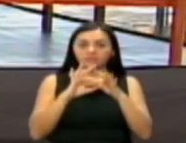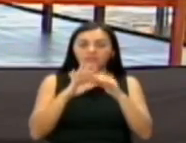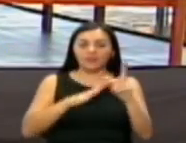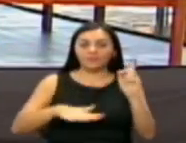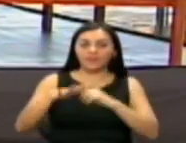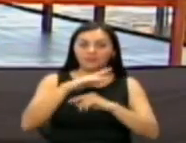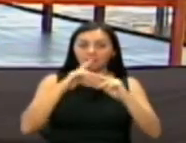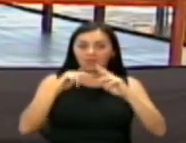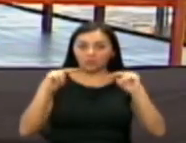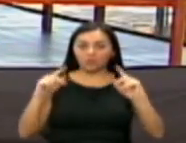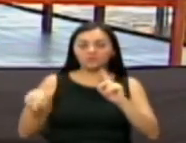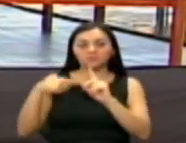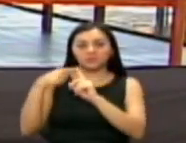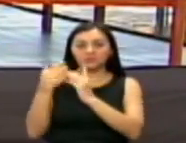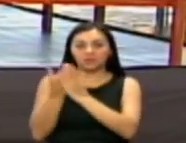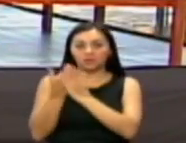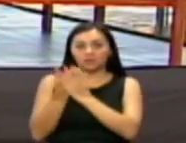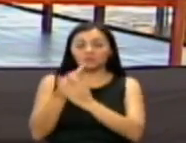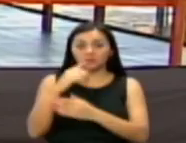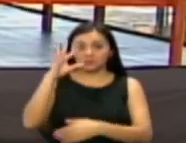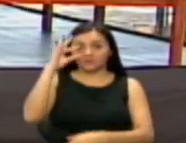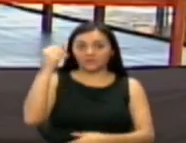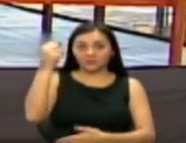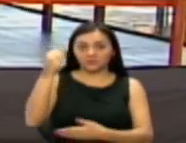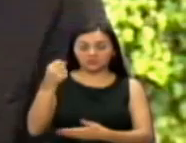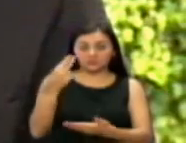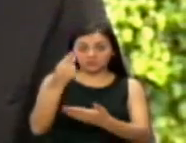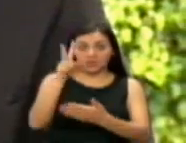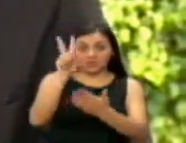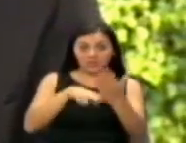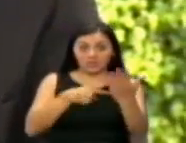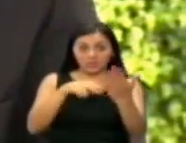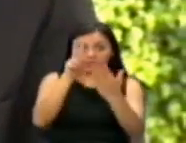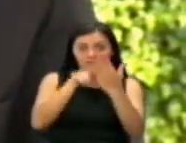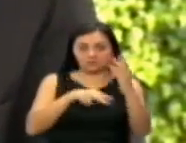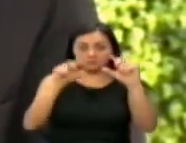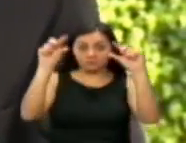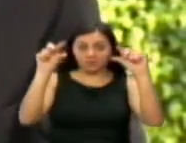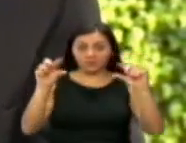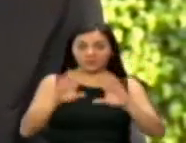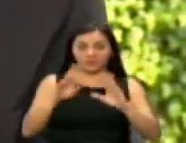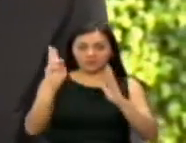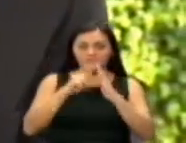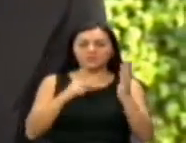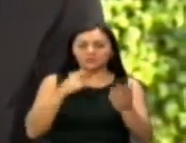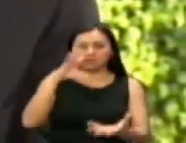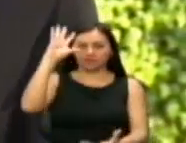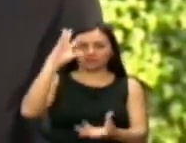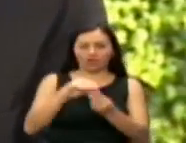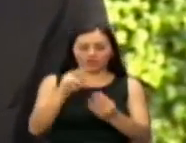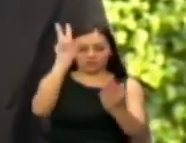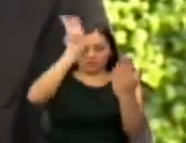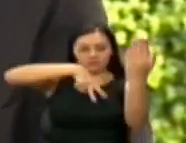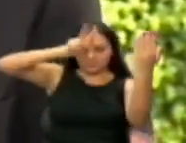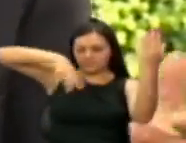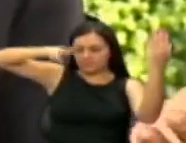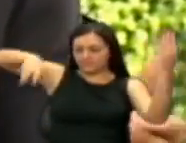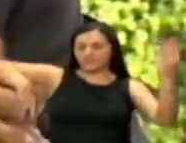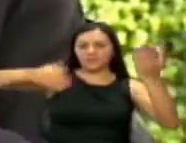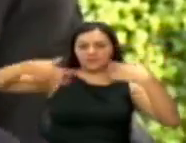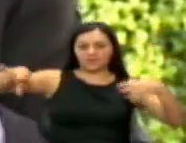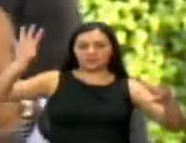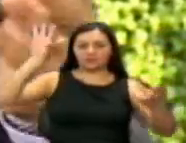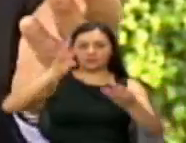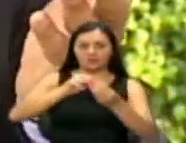¿Fue uno de los temas que se trató con la presencia de su santidad? ¿Usted ya leyó Laudato Si? Algunas partes. Porque yo ya me leí toda, ¿no? Entonces, esa, pero no,